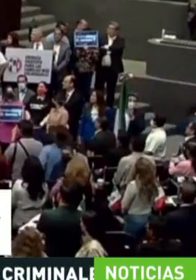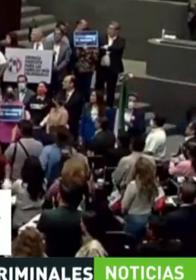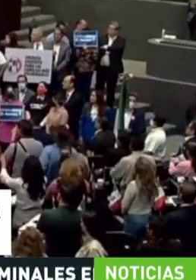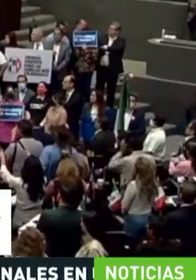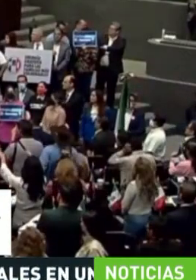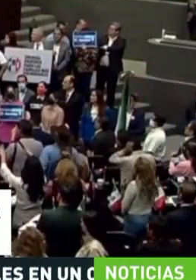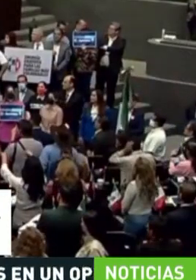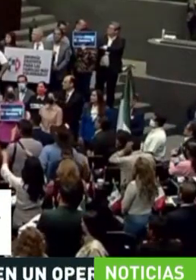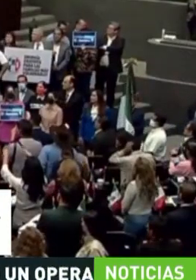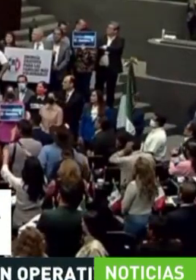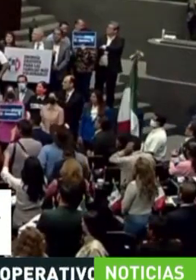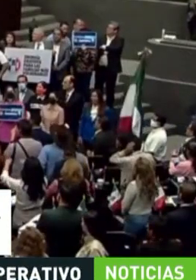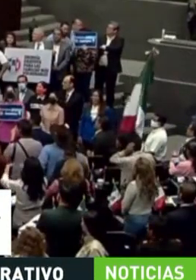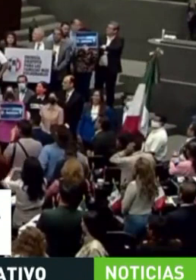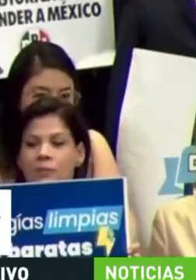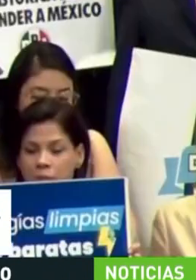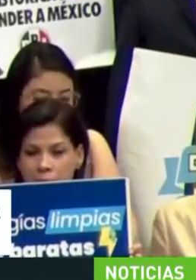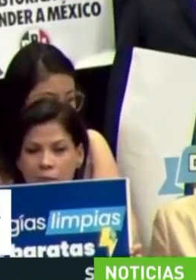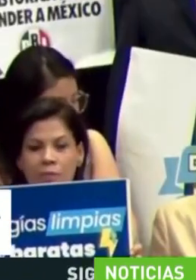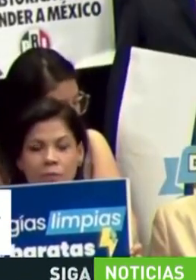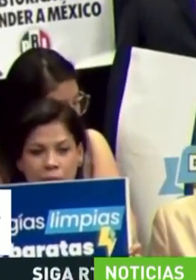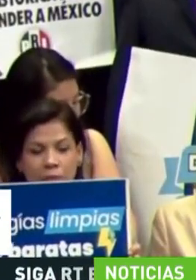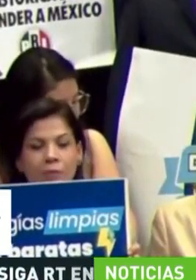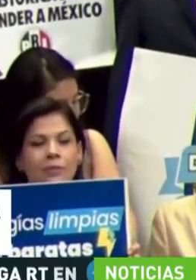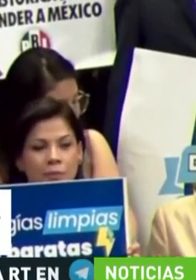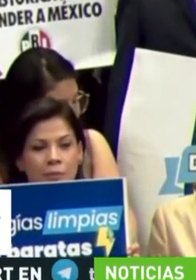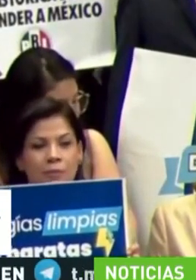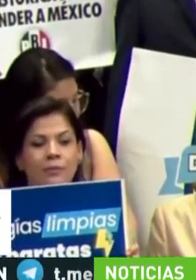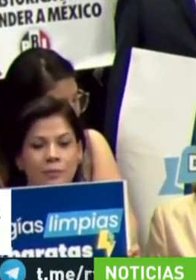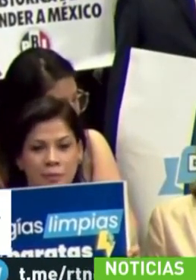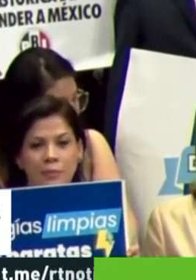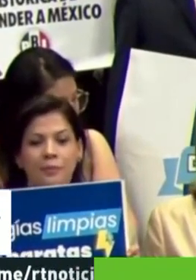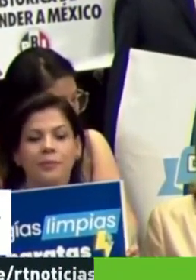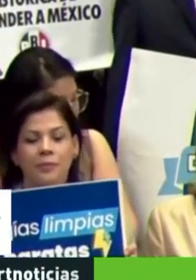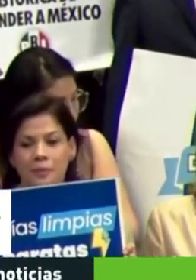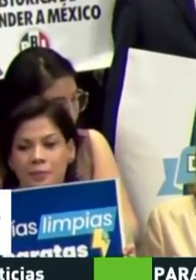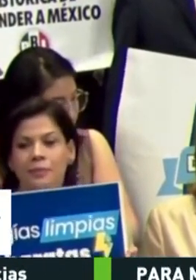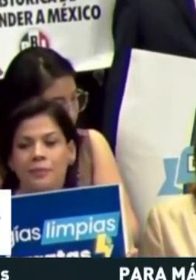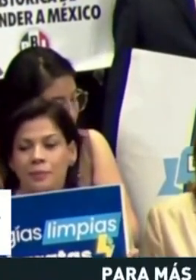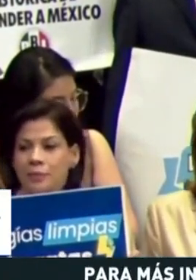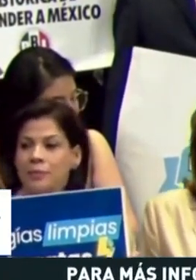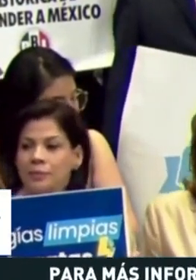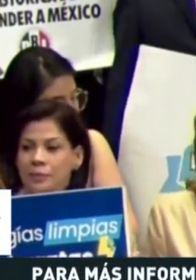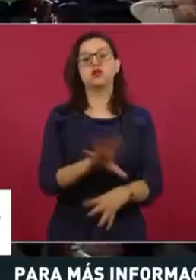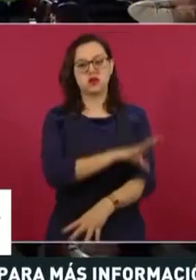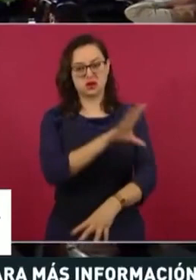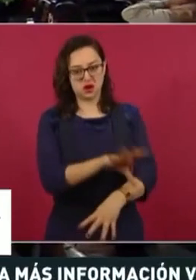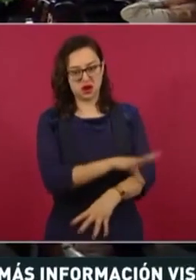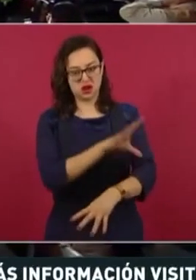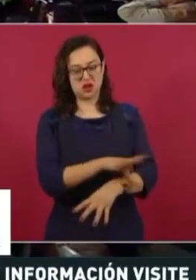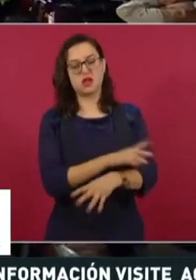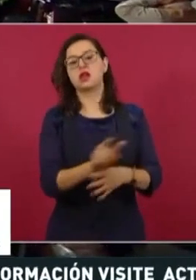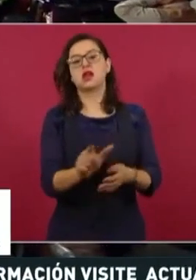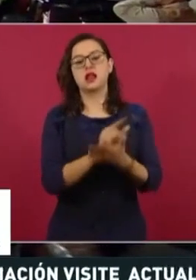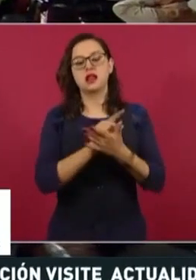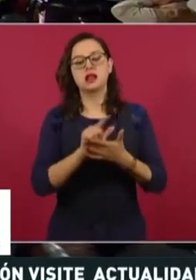a la patria, pues el bloque opositor defendió los intereses de los saqueadores, como se refirió a las empresas extranjeras.